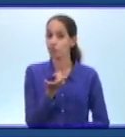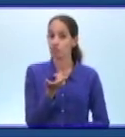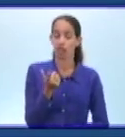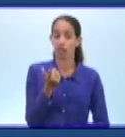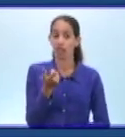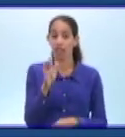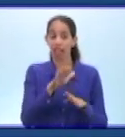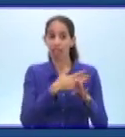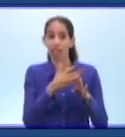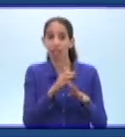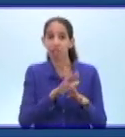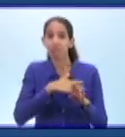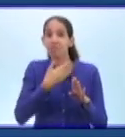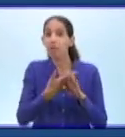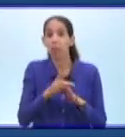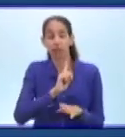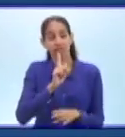tema.